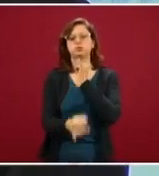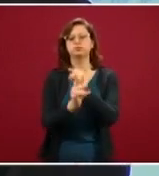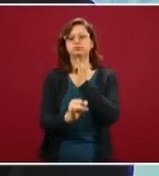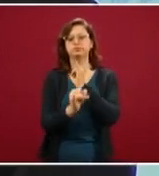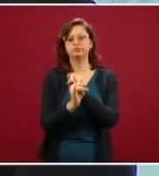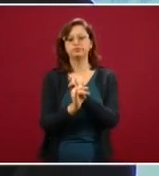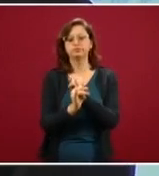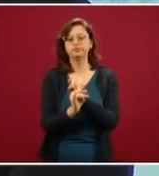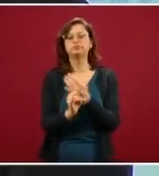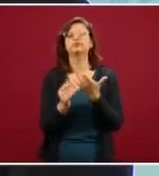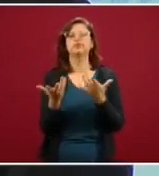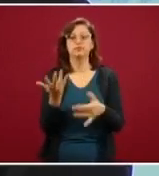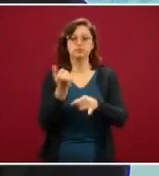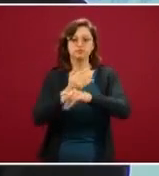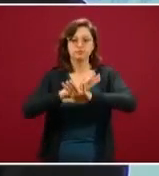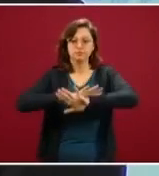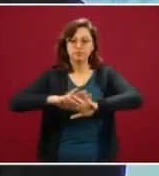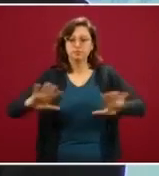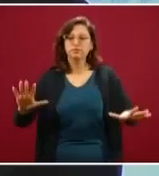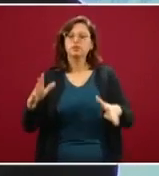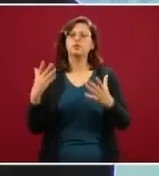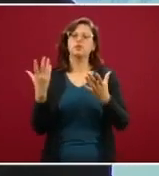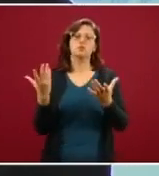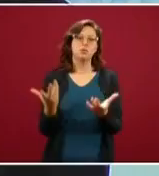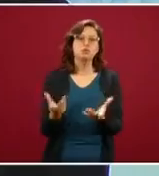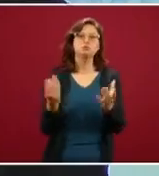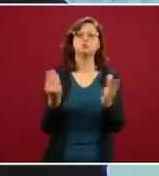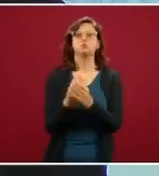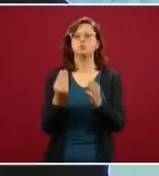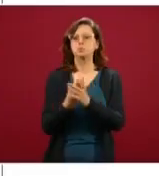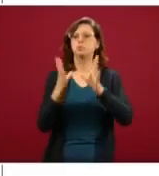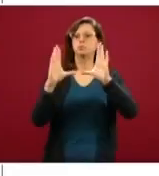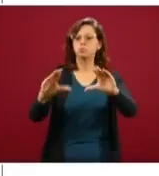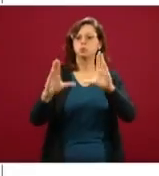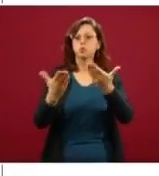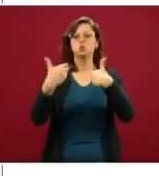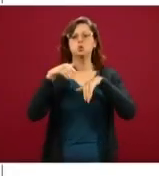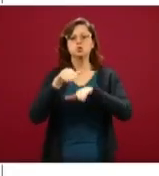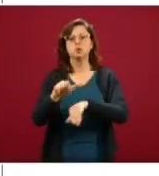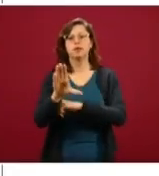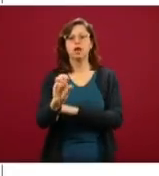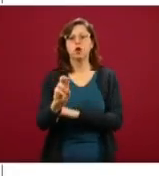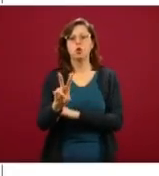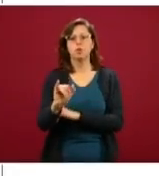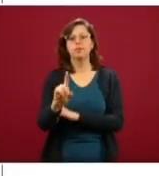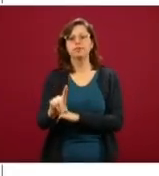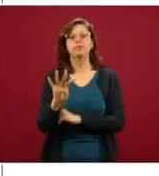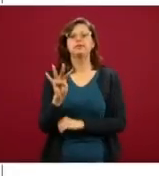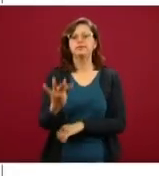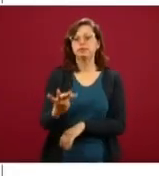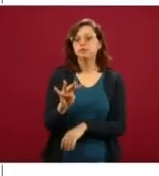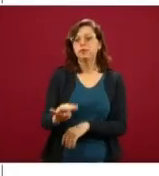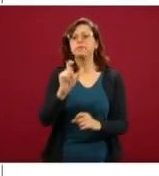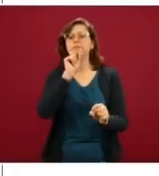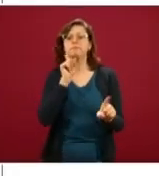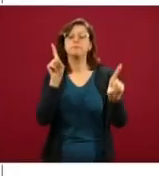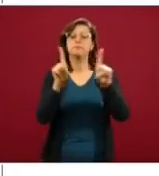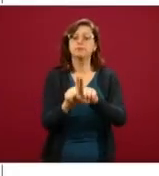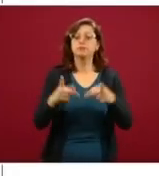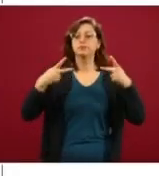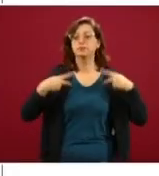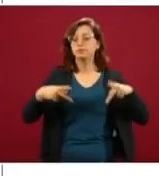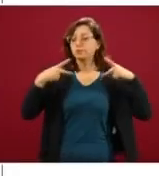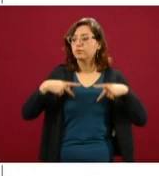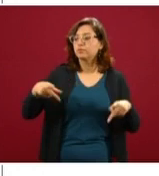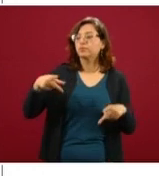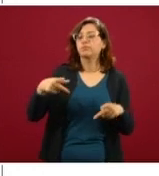nos permite informar y educar sobre el coronavirus y sobre las actividades que tienen que seguir no